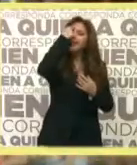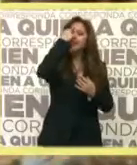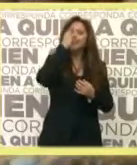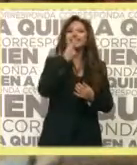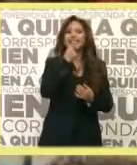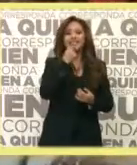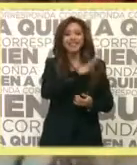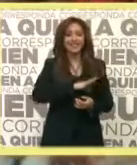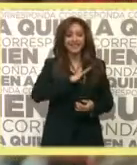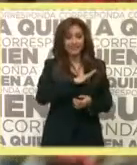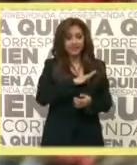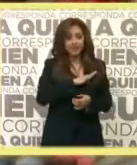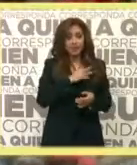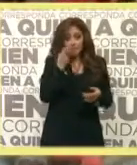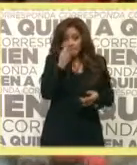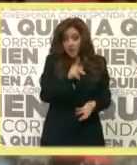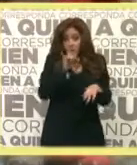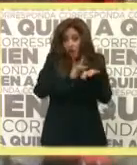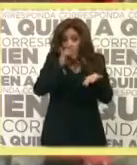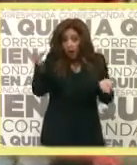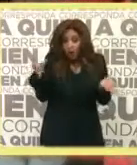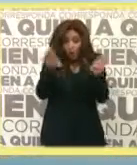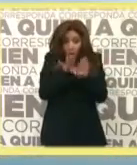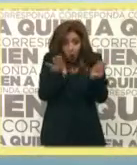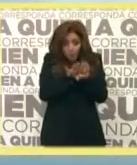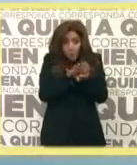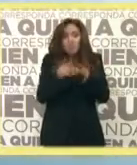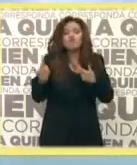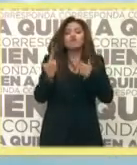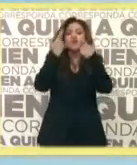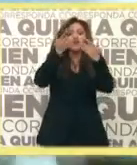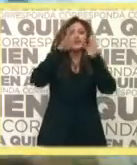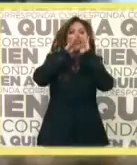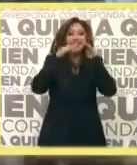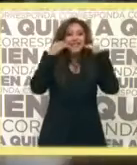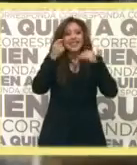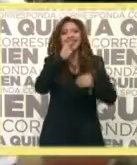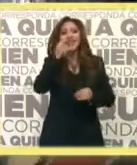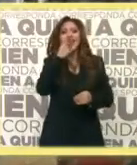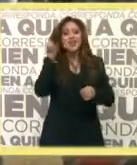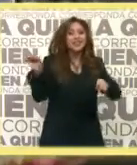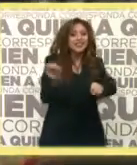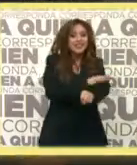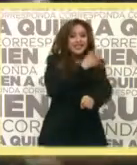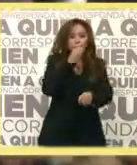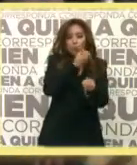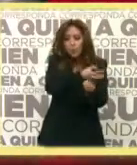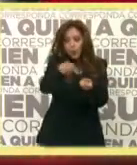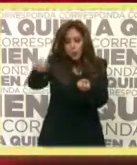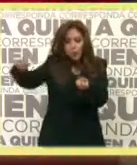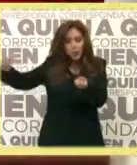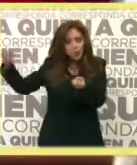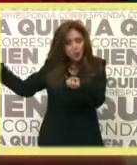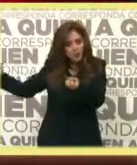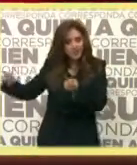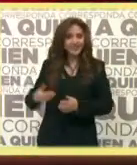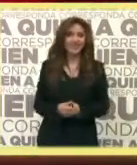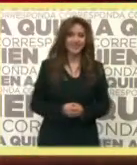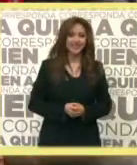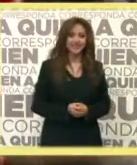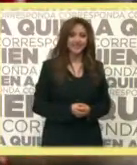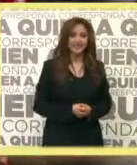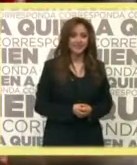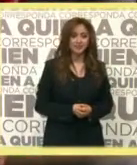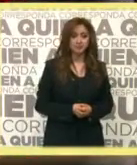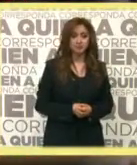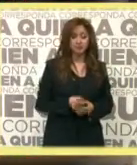que felices. Y el único agradecimiento de esta labor es recibir sonrisas y gritos de emoción de los pequeños al obtener algún presente.